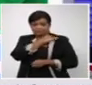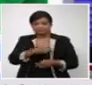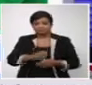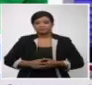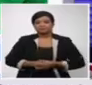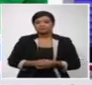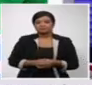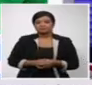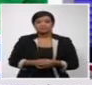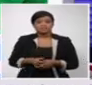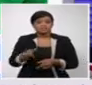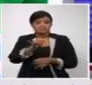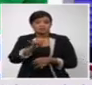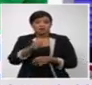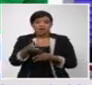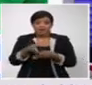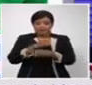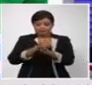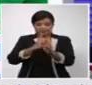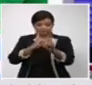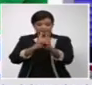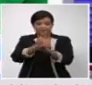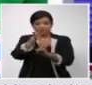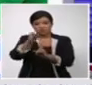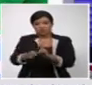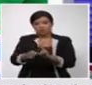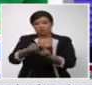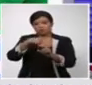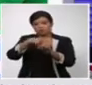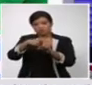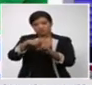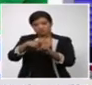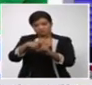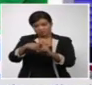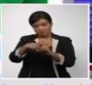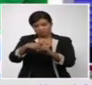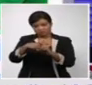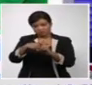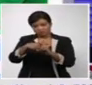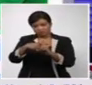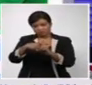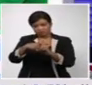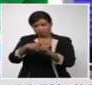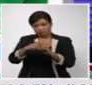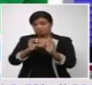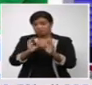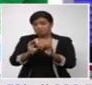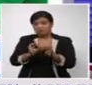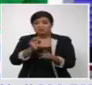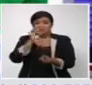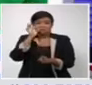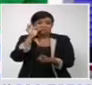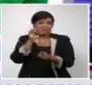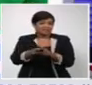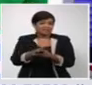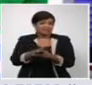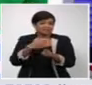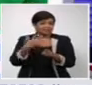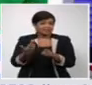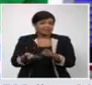También contacto de un caso positivo diagnosticado anteriormente y que comenzó con